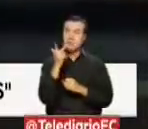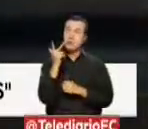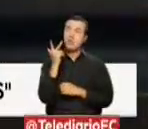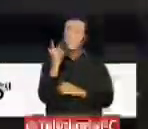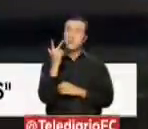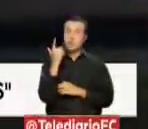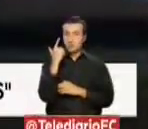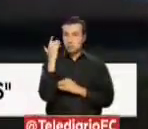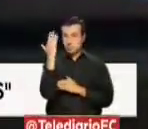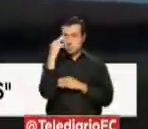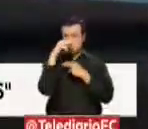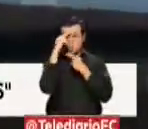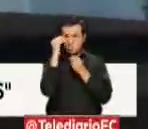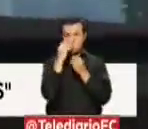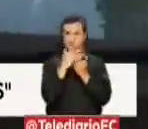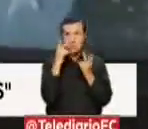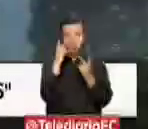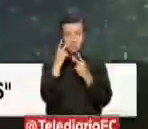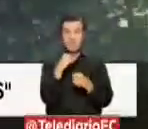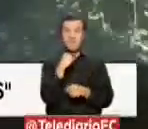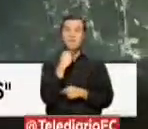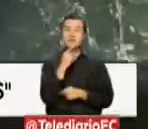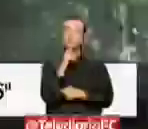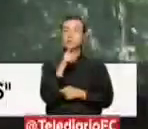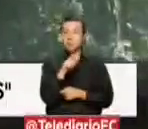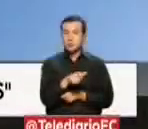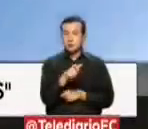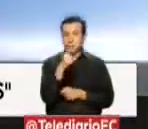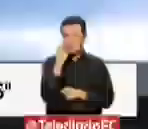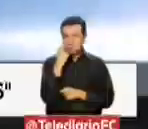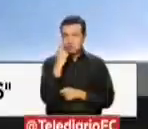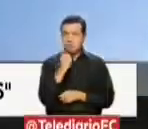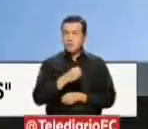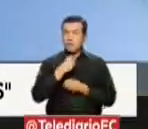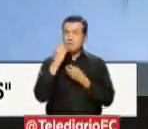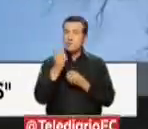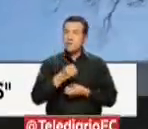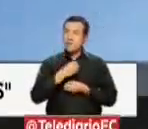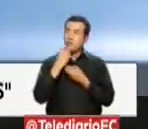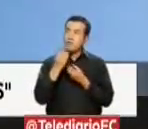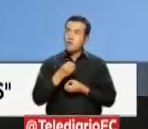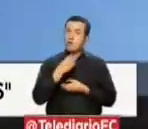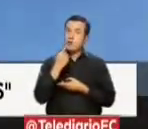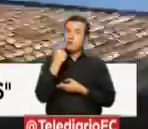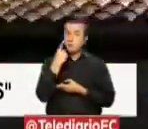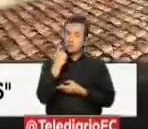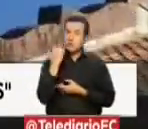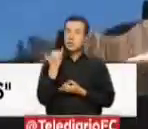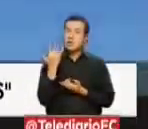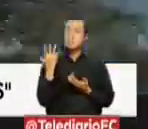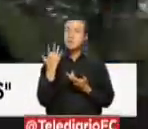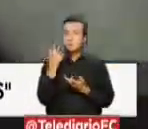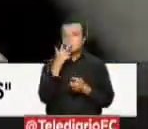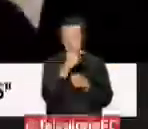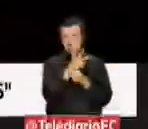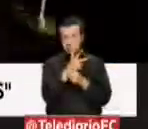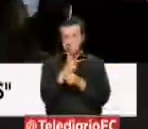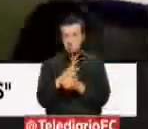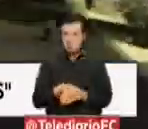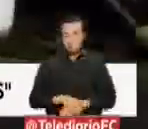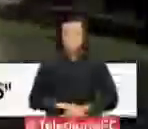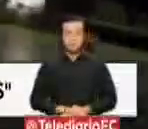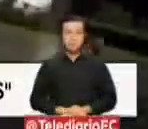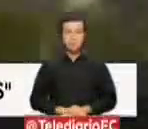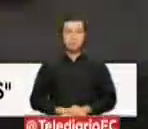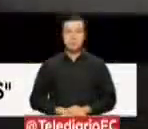Todo Noticias, cuenta con la voz en off del propio Centeno, quien narra lo que está pasando en ese momento. Bien,